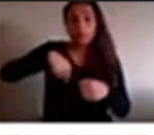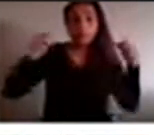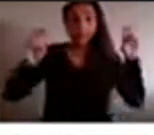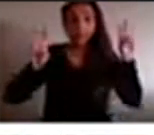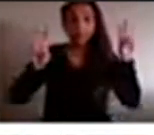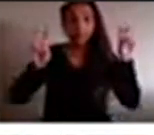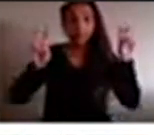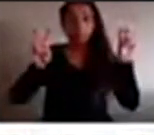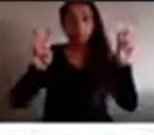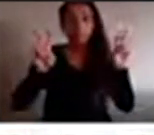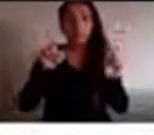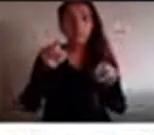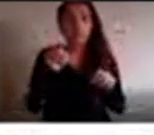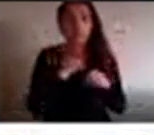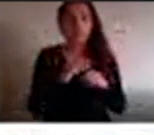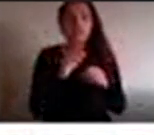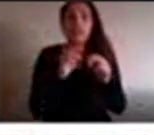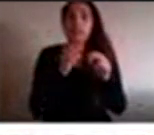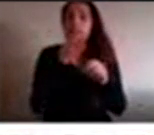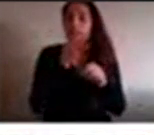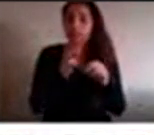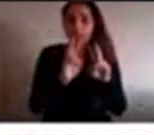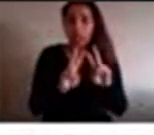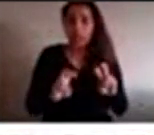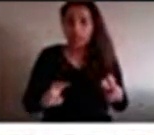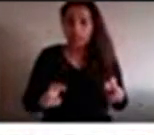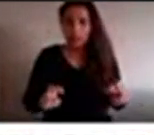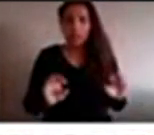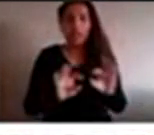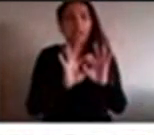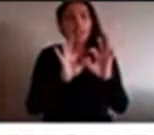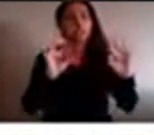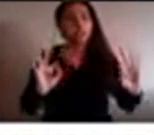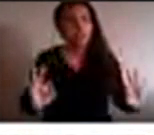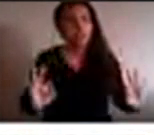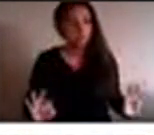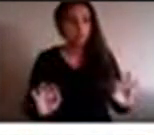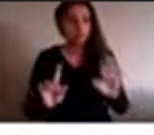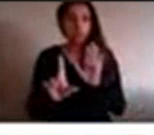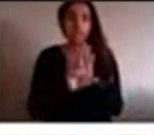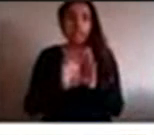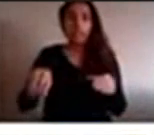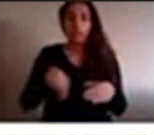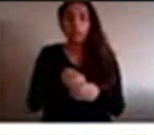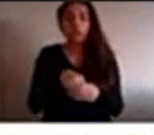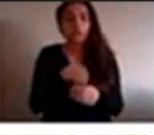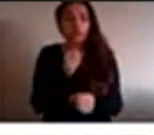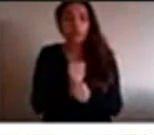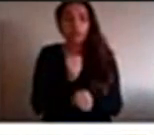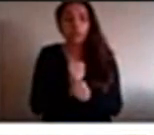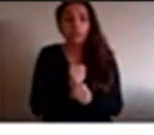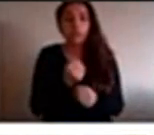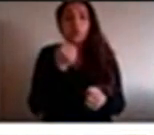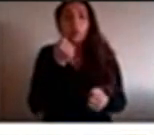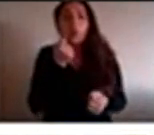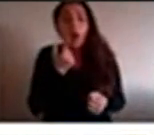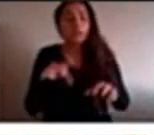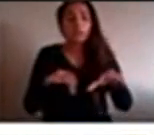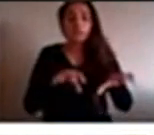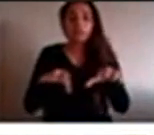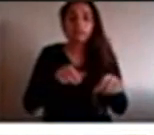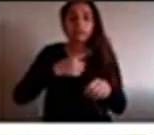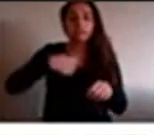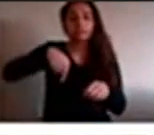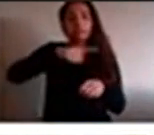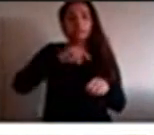vamos a analizar lo que dice relación específicamente con la Ley de Inclusión Laboral y las acciones que ha ejecutado tanto el Ministerio